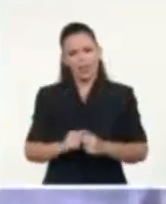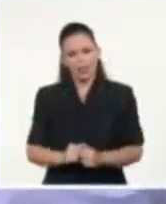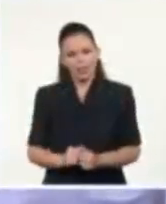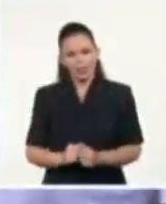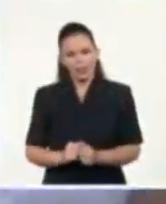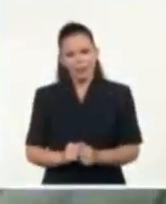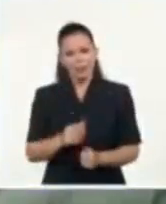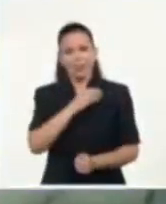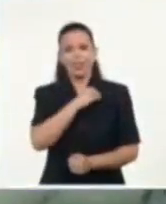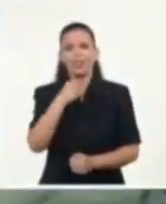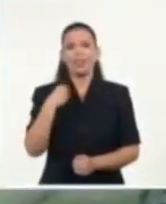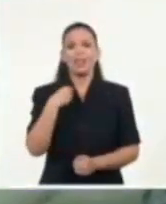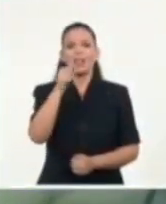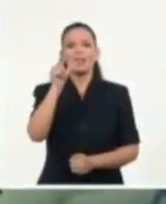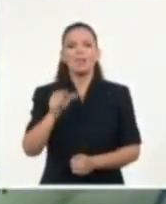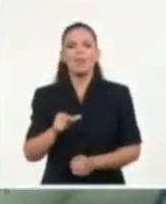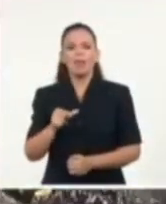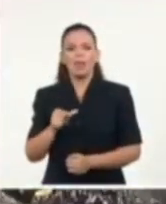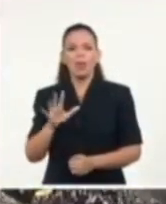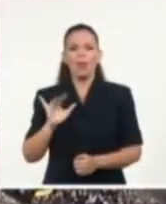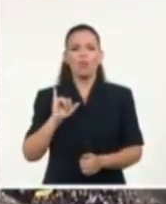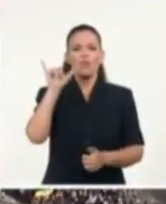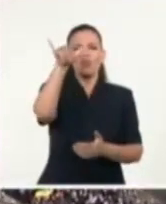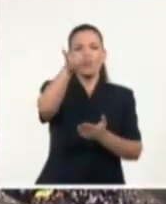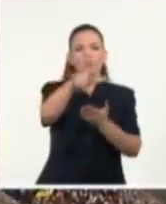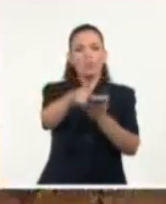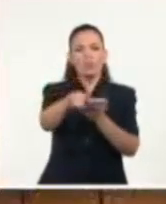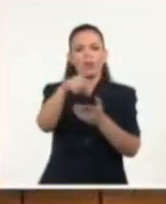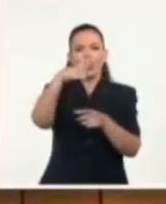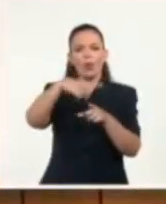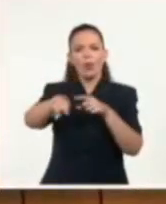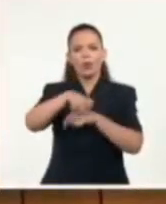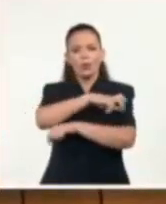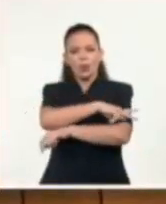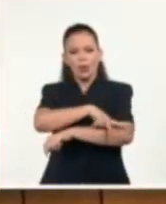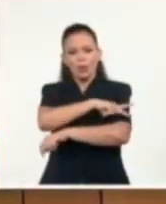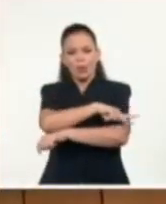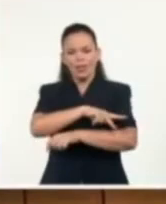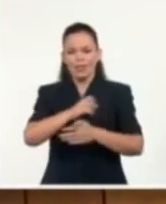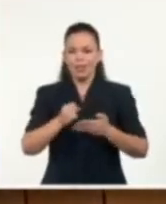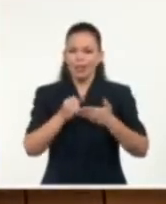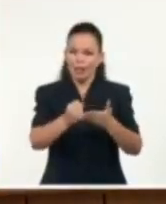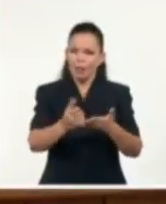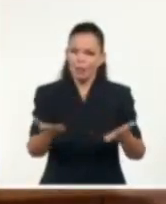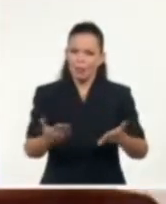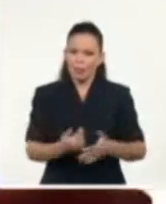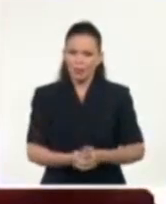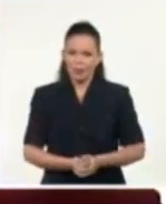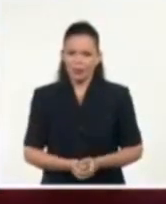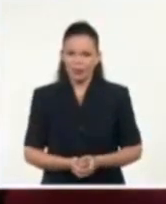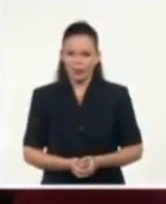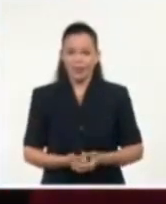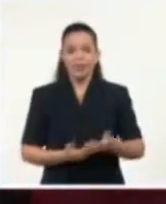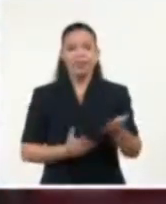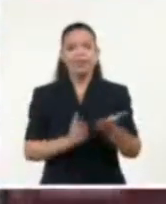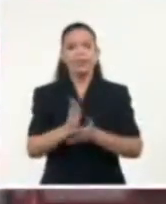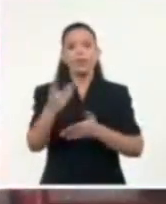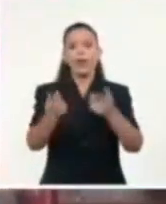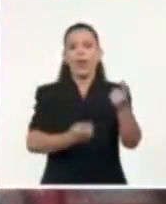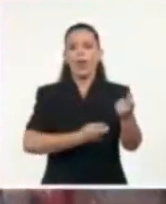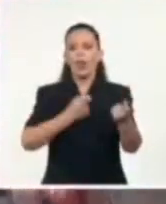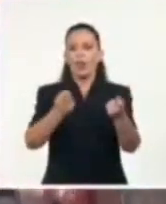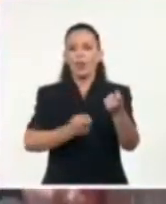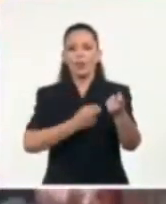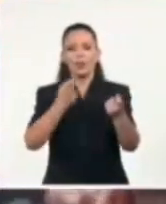mundo para extender la mano a los demás. Ahora continúan en batalla las ideas y el empeño por una ciudad